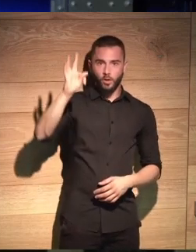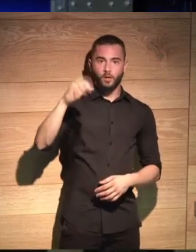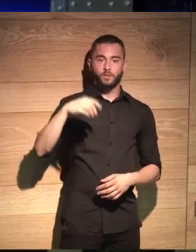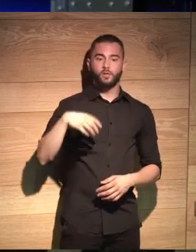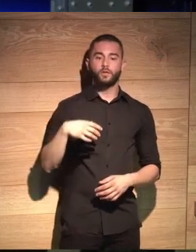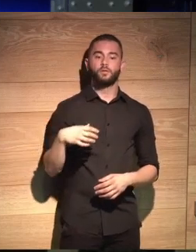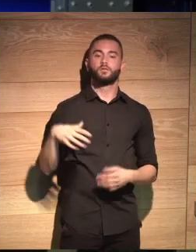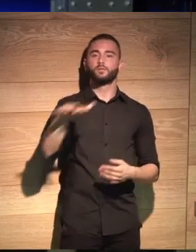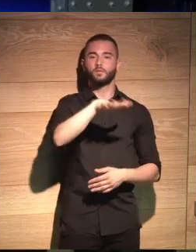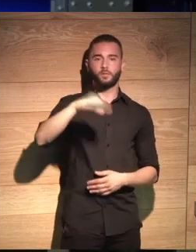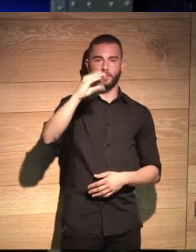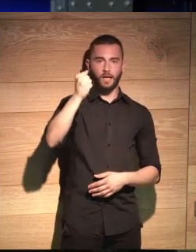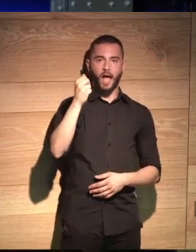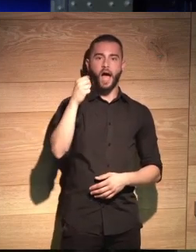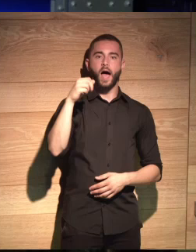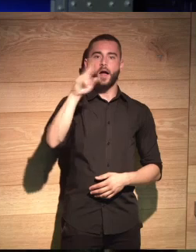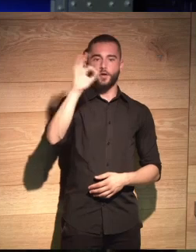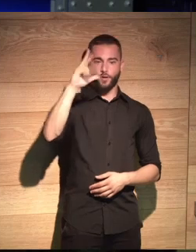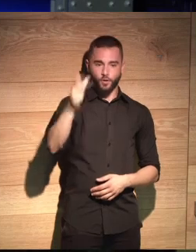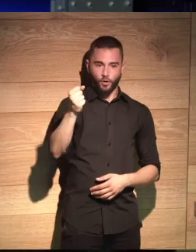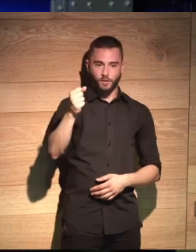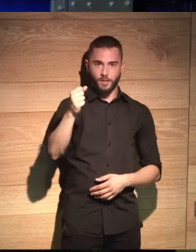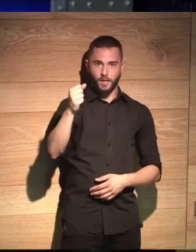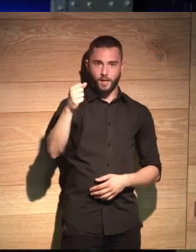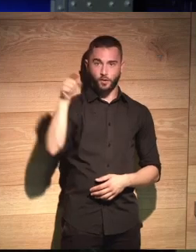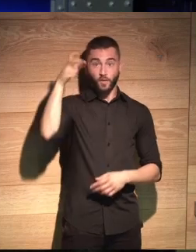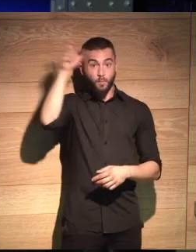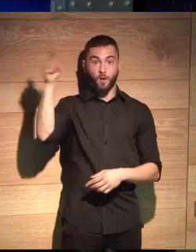La Garrocha, a pedirle a Enrique que no se muera.